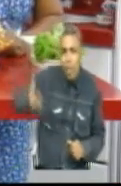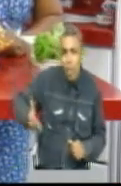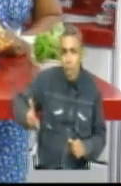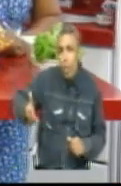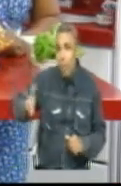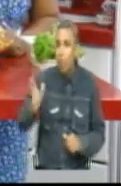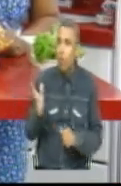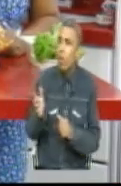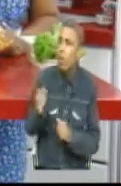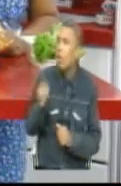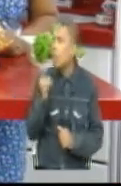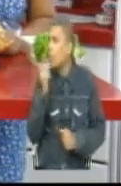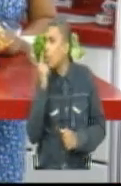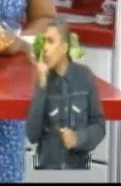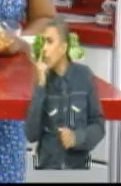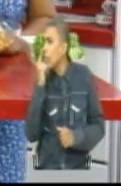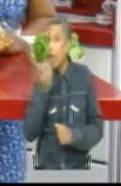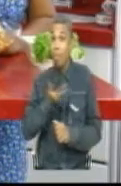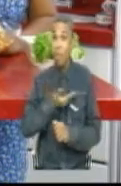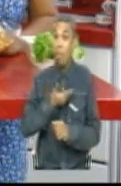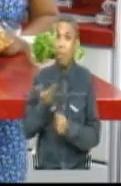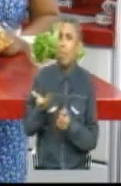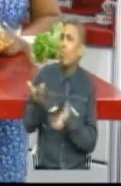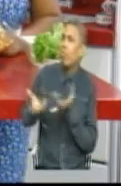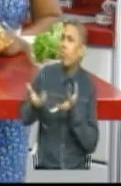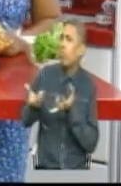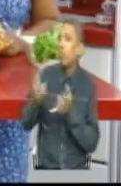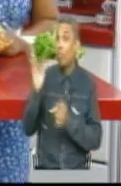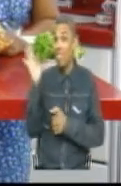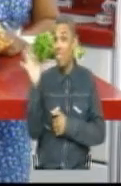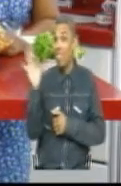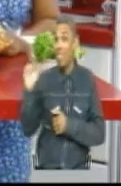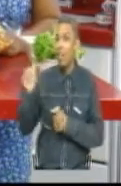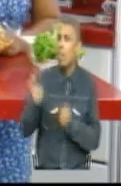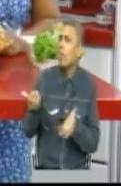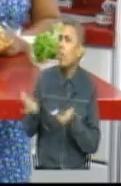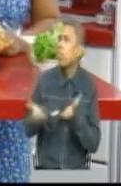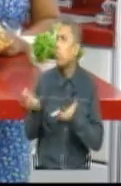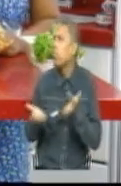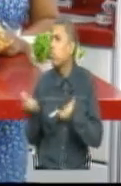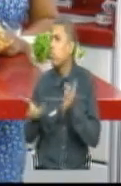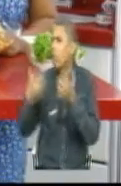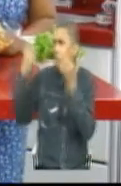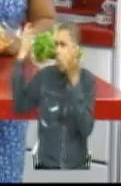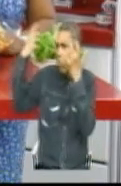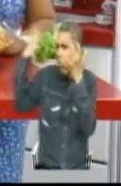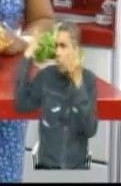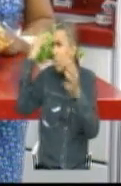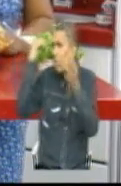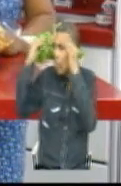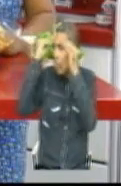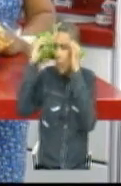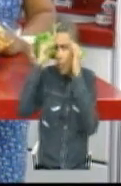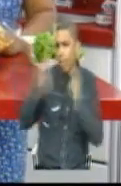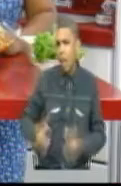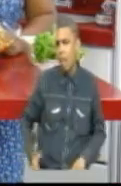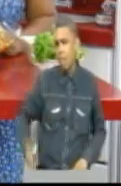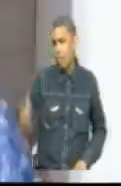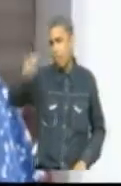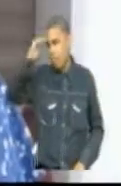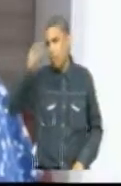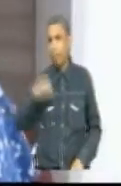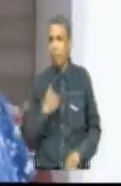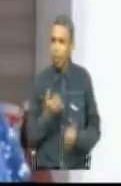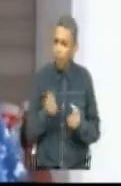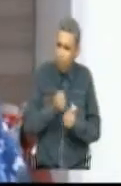desde los 12 años en la cocina mi tía y entonces mi tía me fue enseñando mi tierra es tu vientre unidos que decide cuánto me está mirando